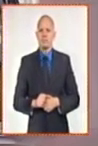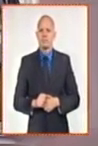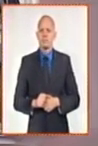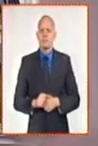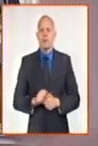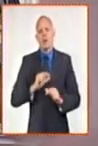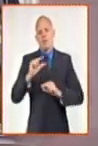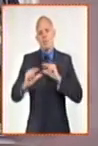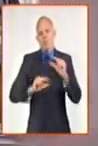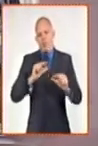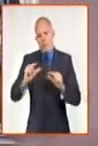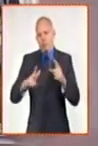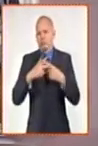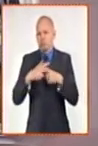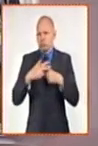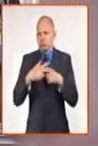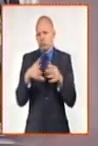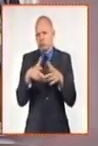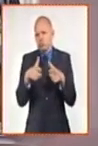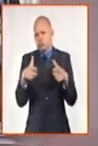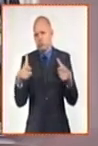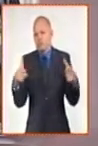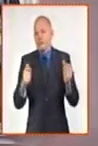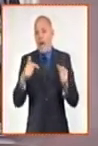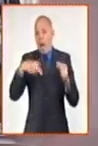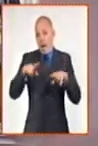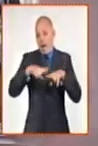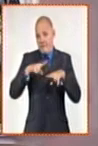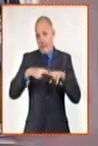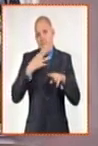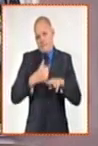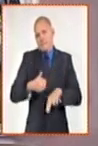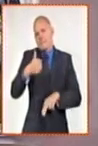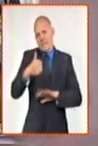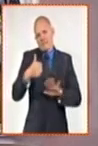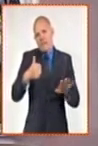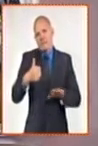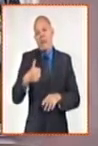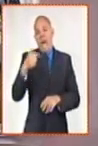que al final se fue recuperando paulatinamente y ya la capital está en un